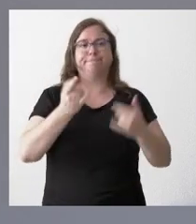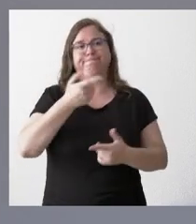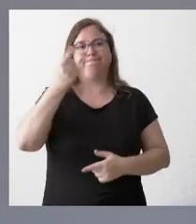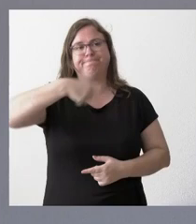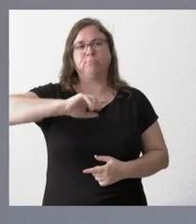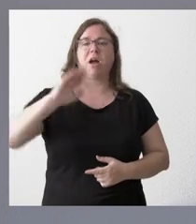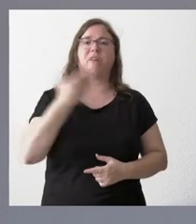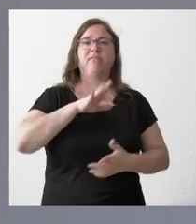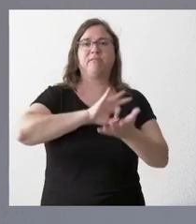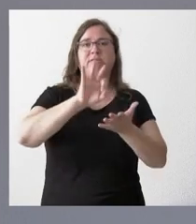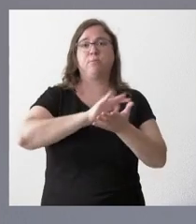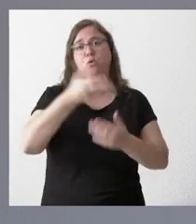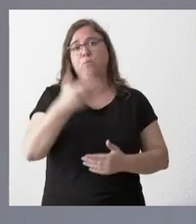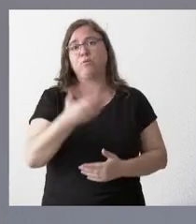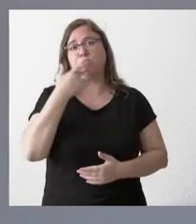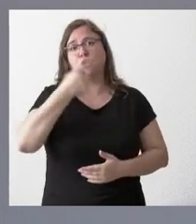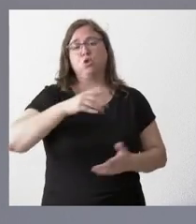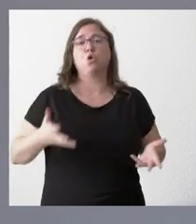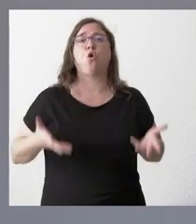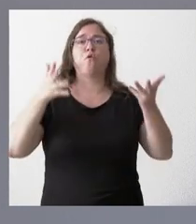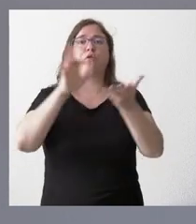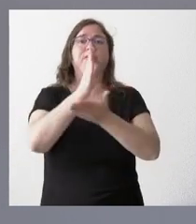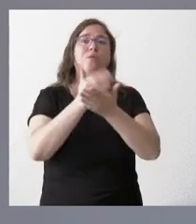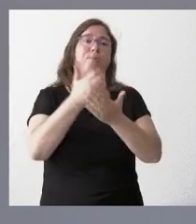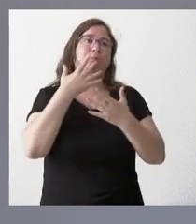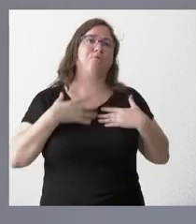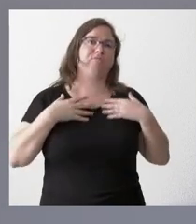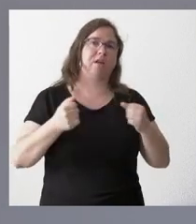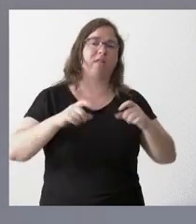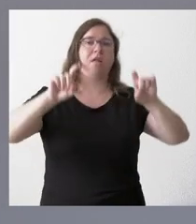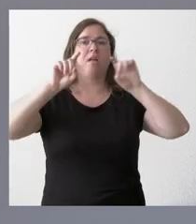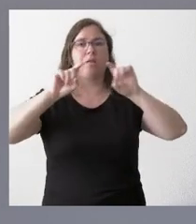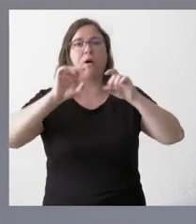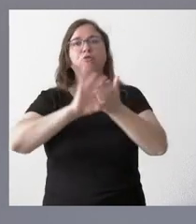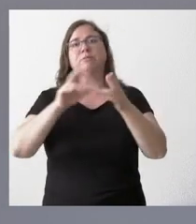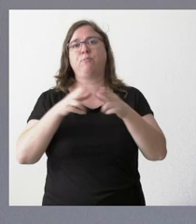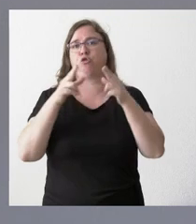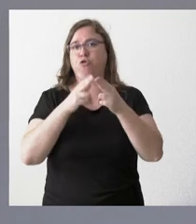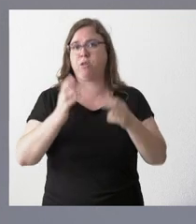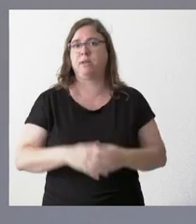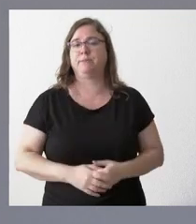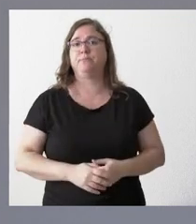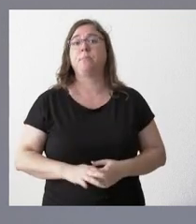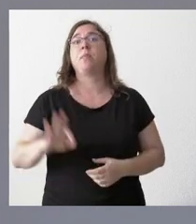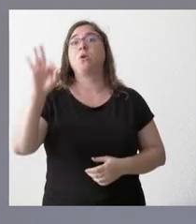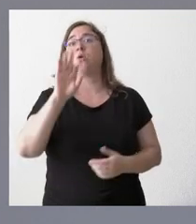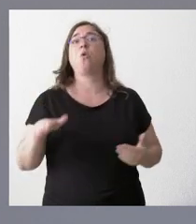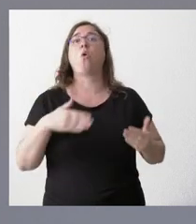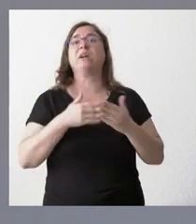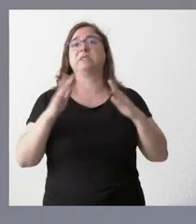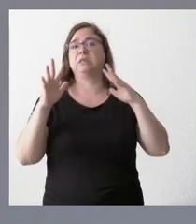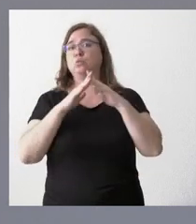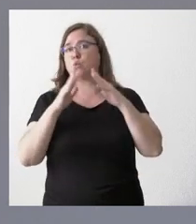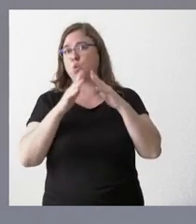la prestación de algunos servicios tan importantes que prestamos las comunidades autónomas en sanidad, educación, servicios sociales o, mismamente, en infraestructuras